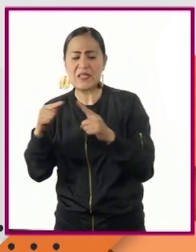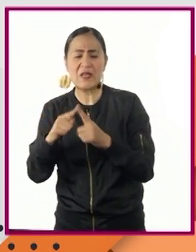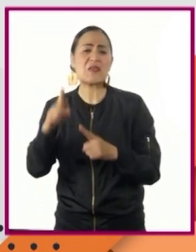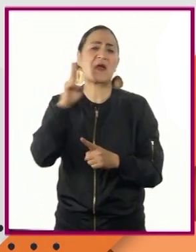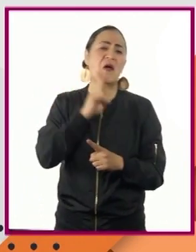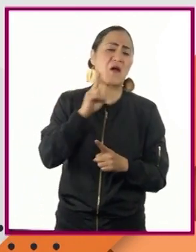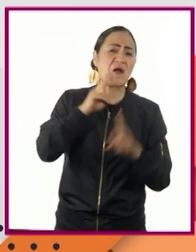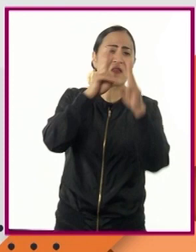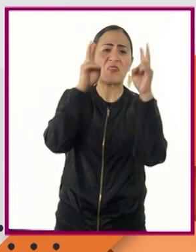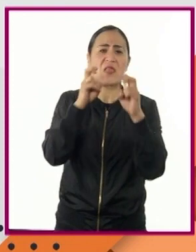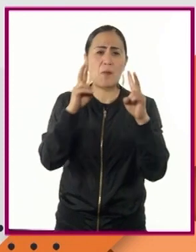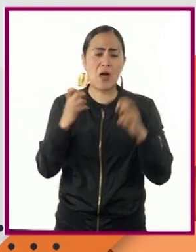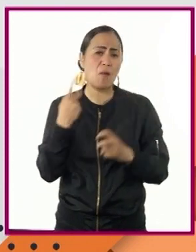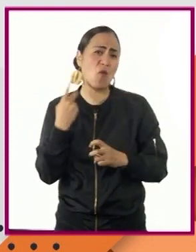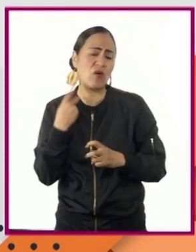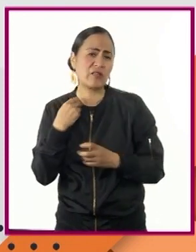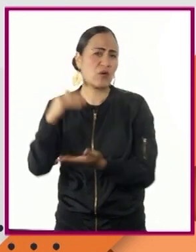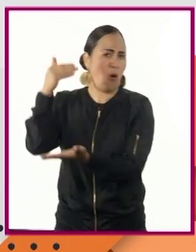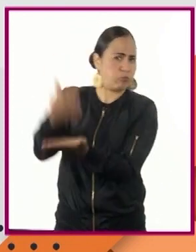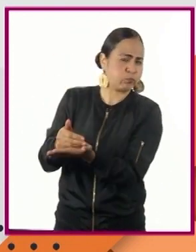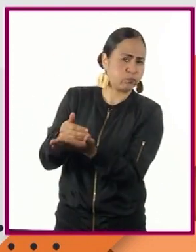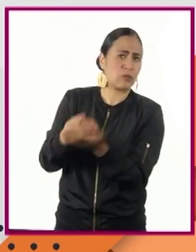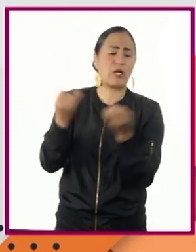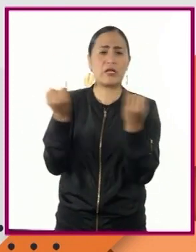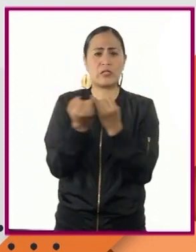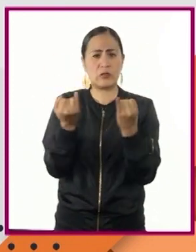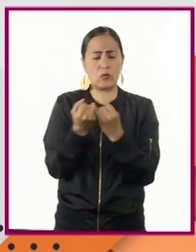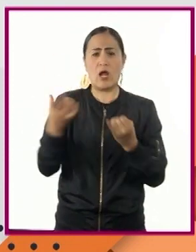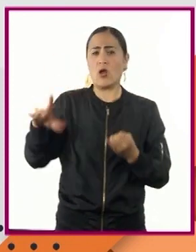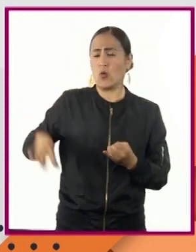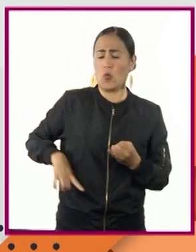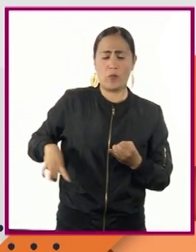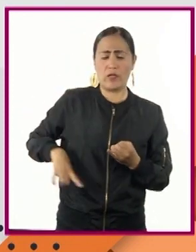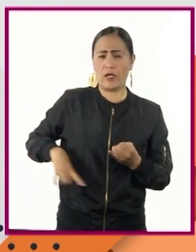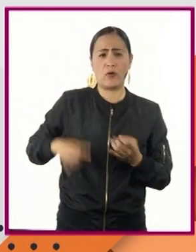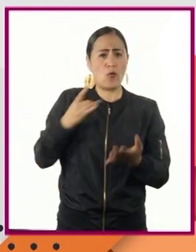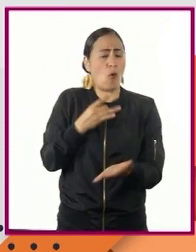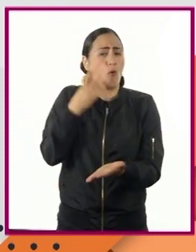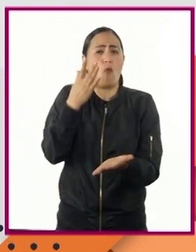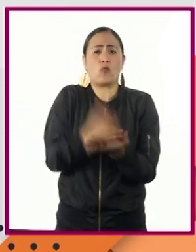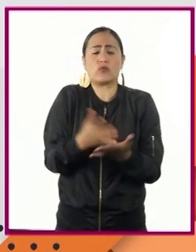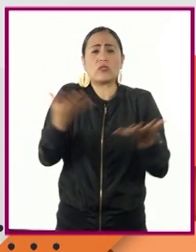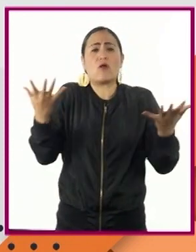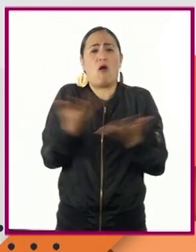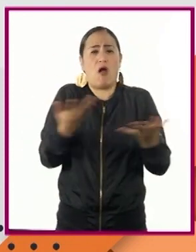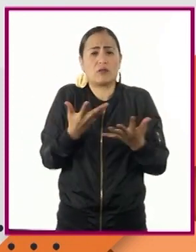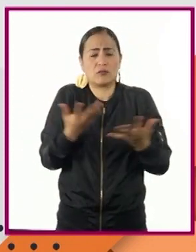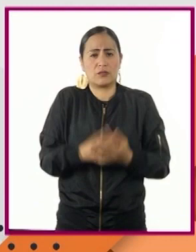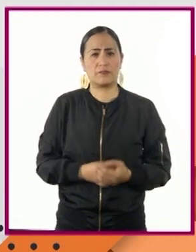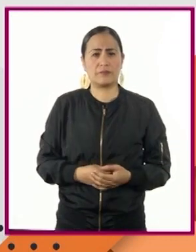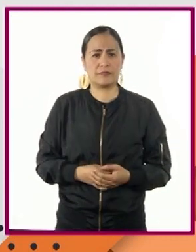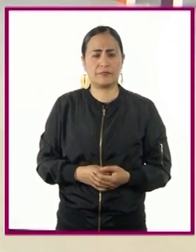los asuntos políticos y su injerencia en las funciones que debería desempeñar exclusivamente el Estado.